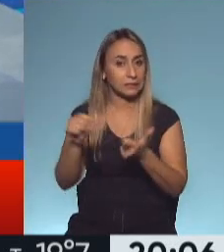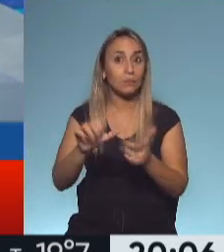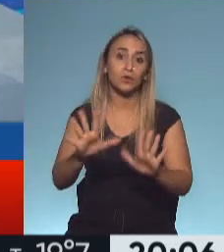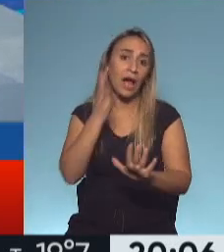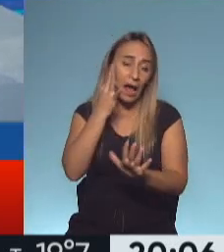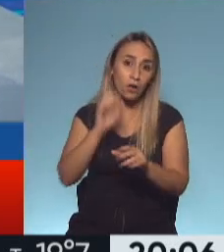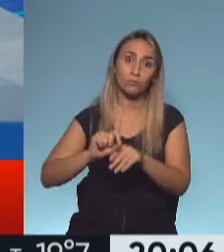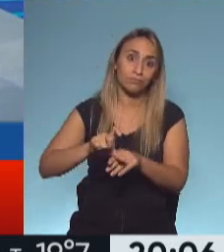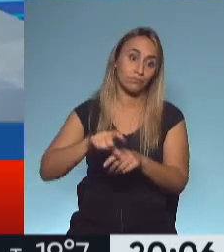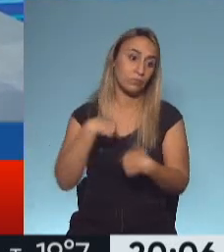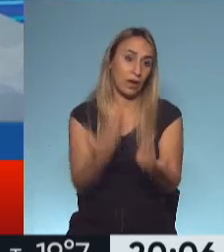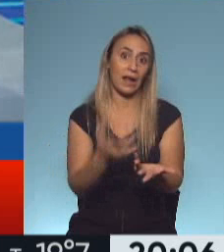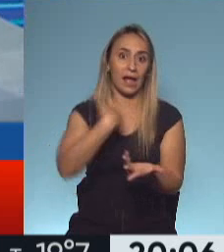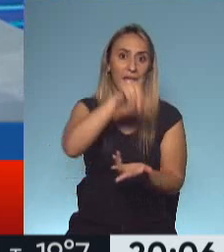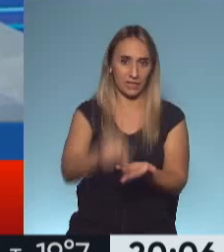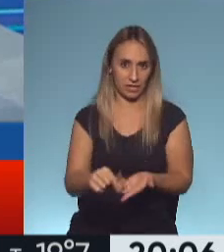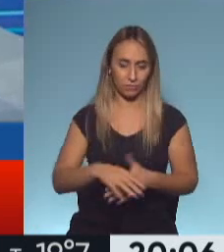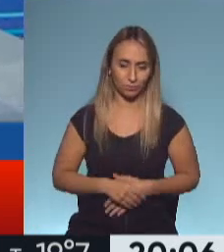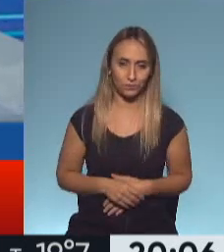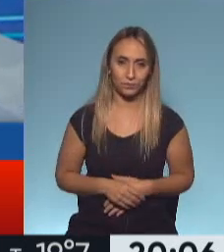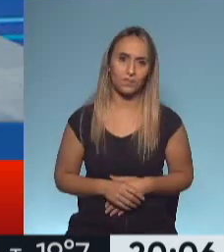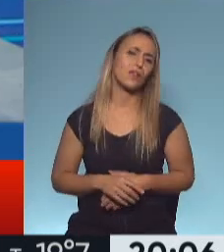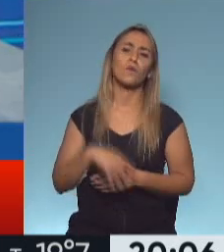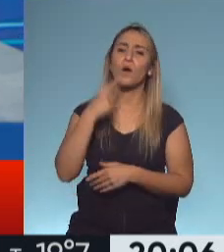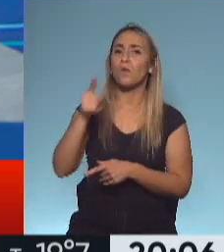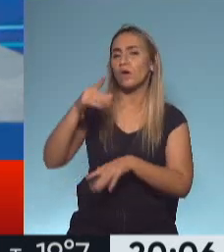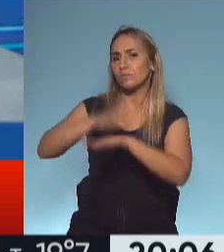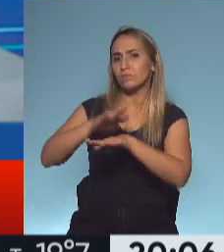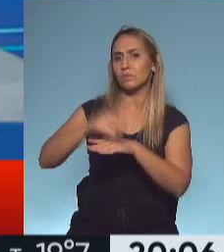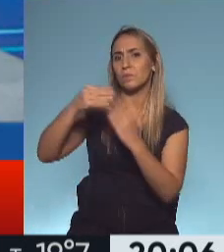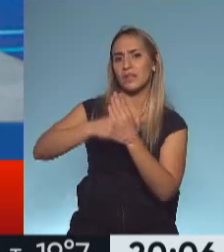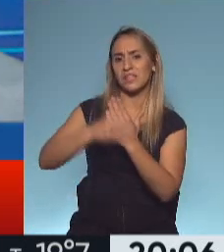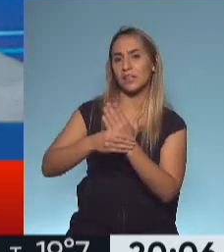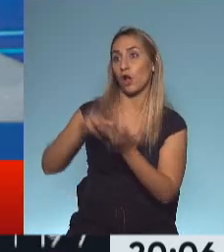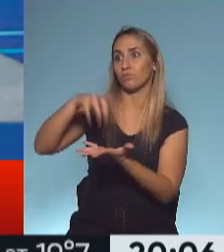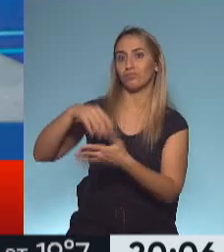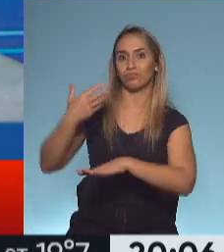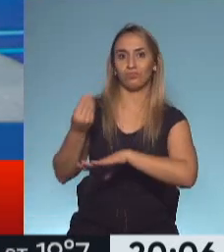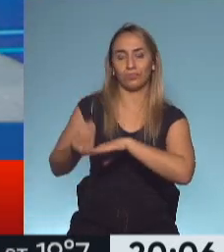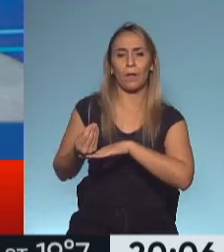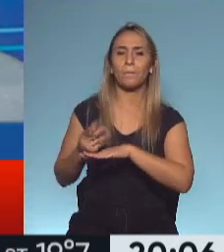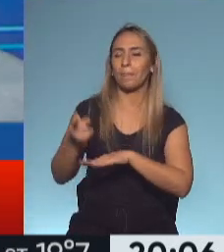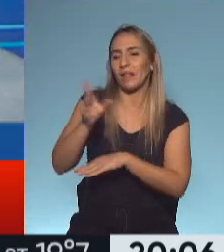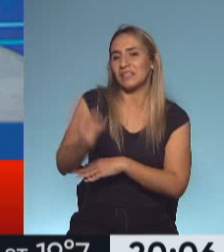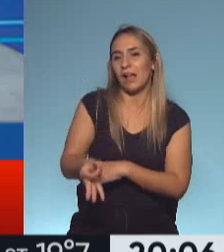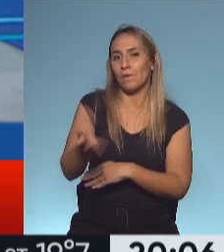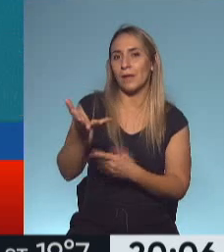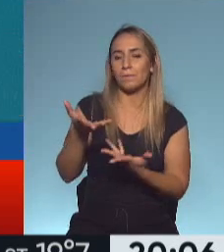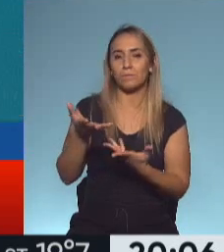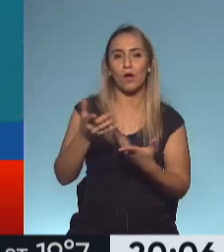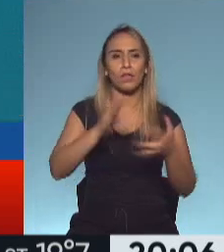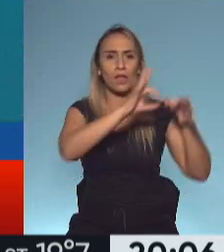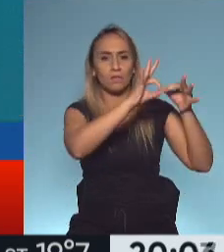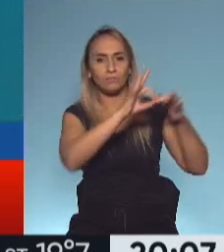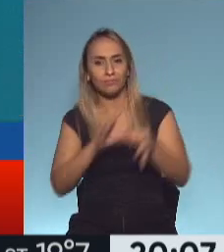argentinos. Ministro, usted por la cartera a su cargo tiene el termómetro de lo que pasa en el último eslabón de la